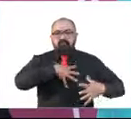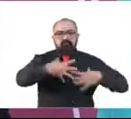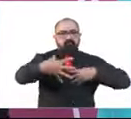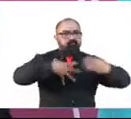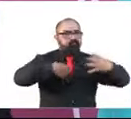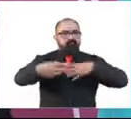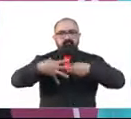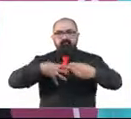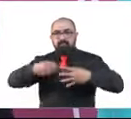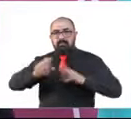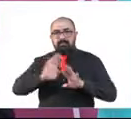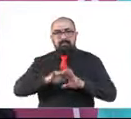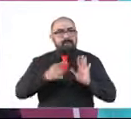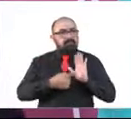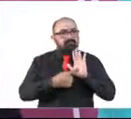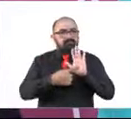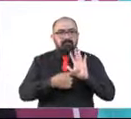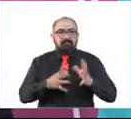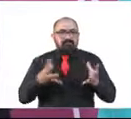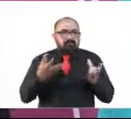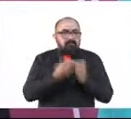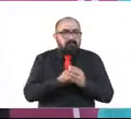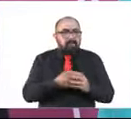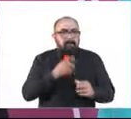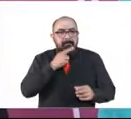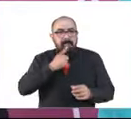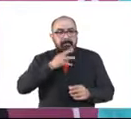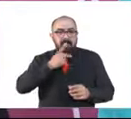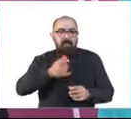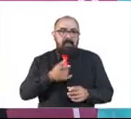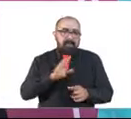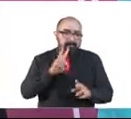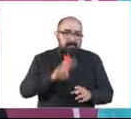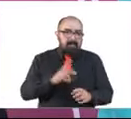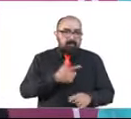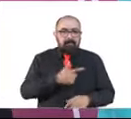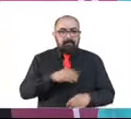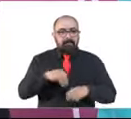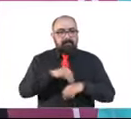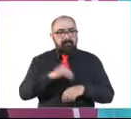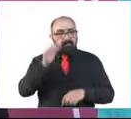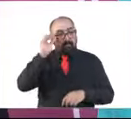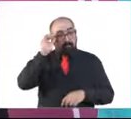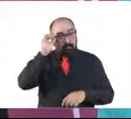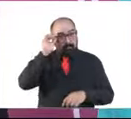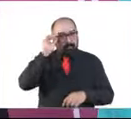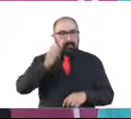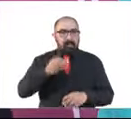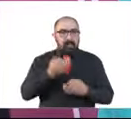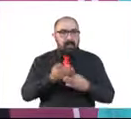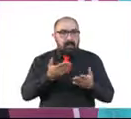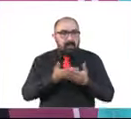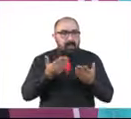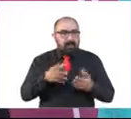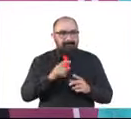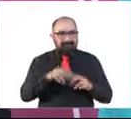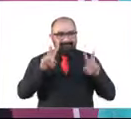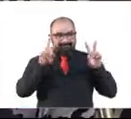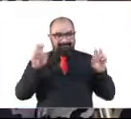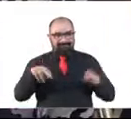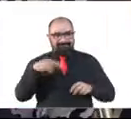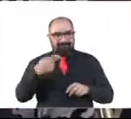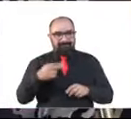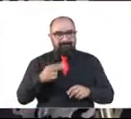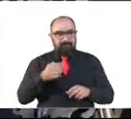yo, haciendo una pequeña modificación a este lema del día de hoy, sembrando bienestar, yo